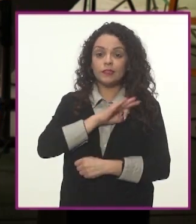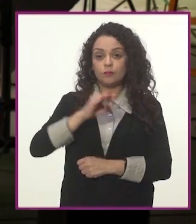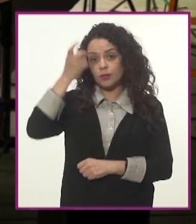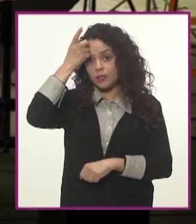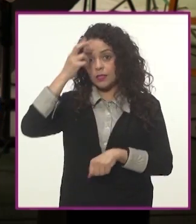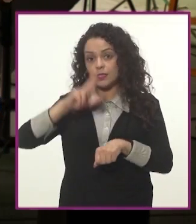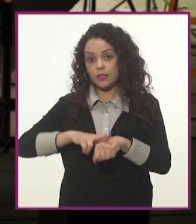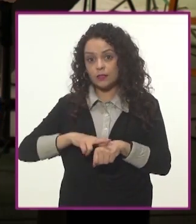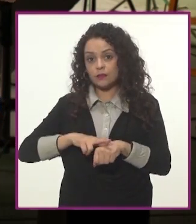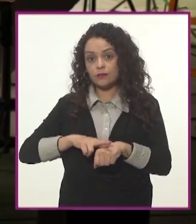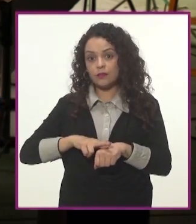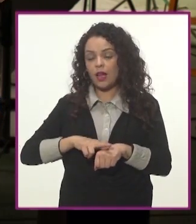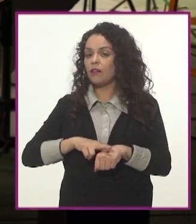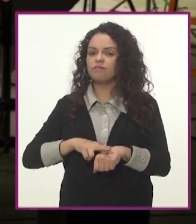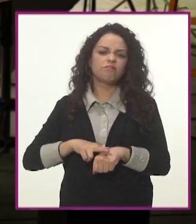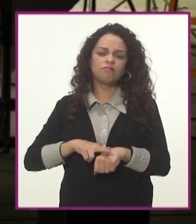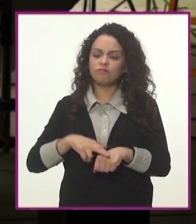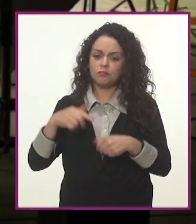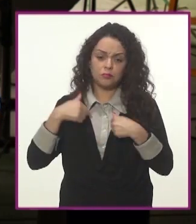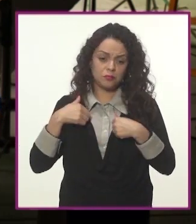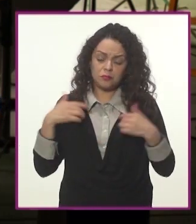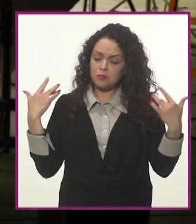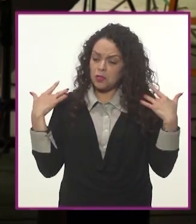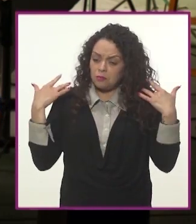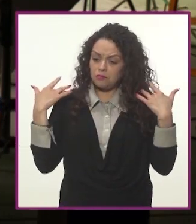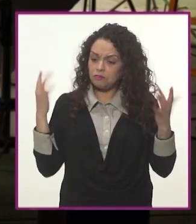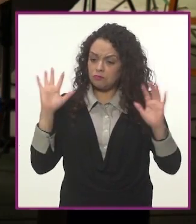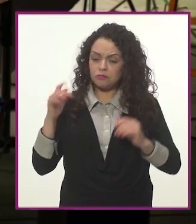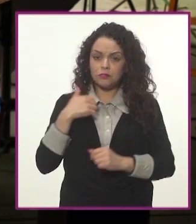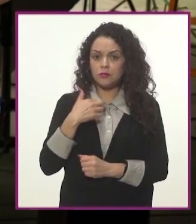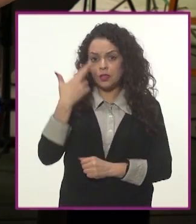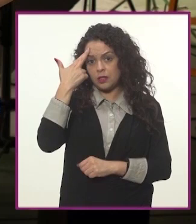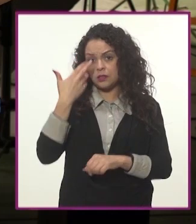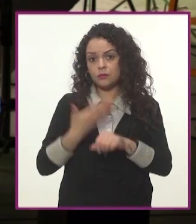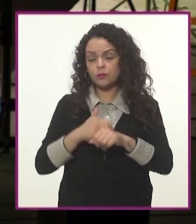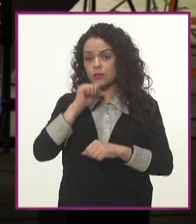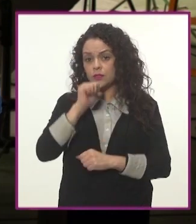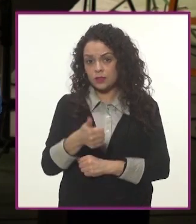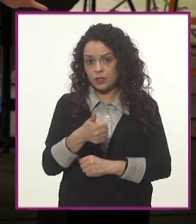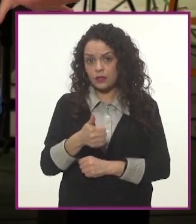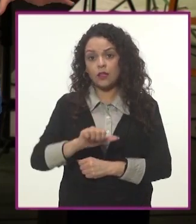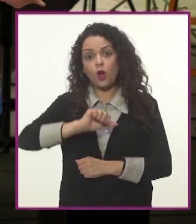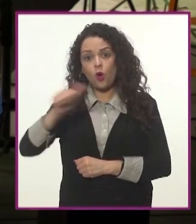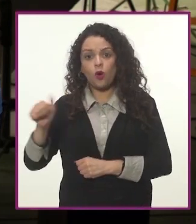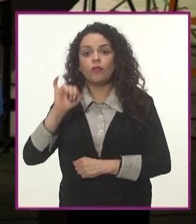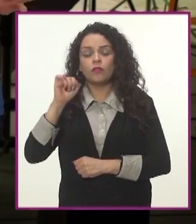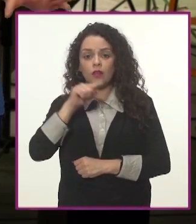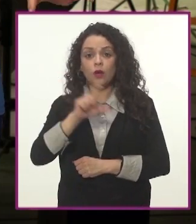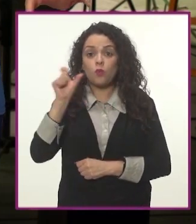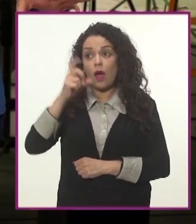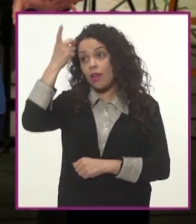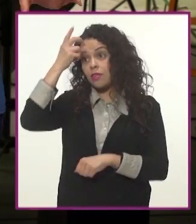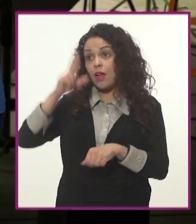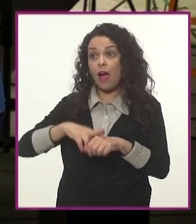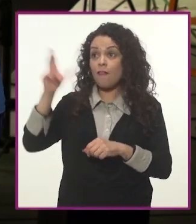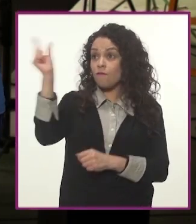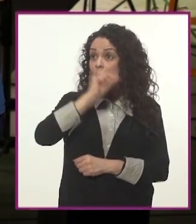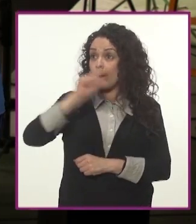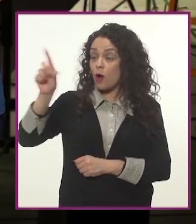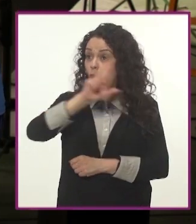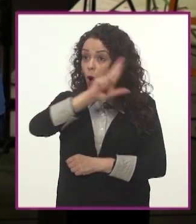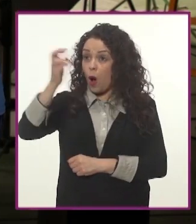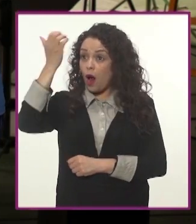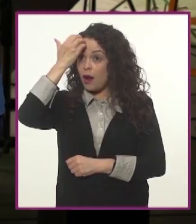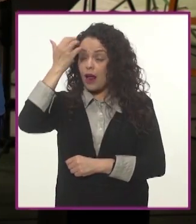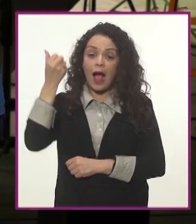se deslinde de la versión final y se use el crédito de Alan Smithy. Cuando el director es famoso y muy reconocido, casi